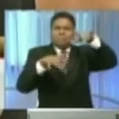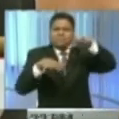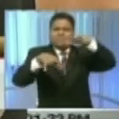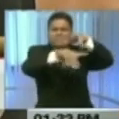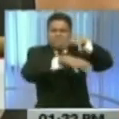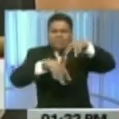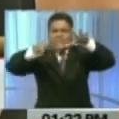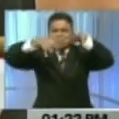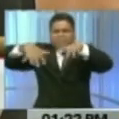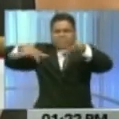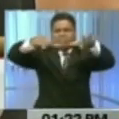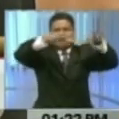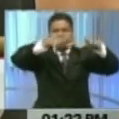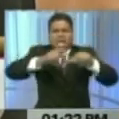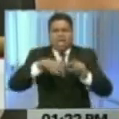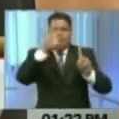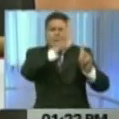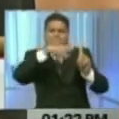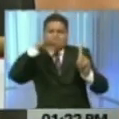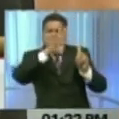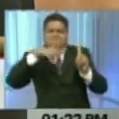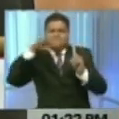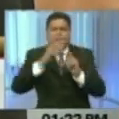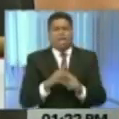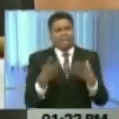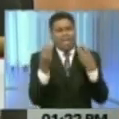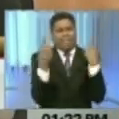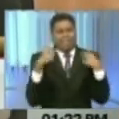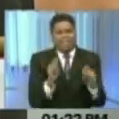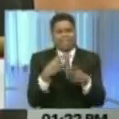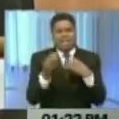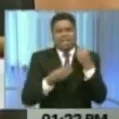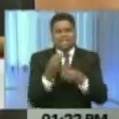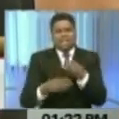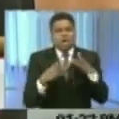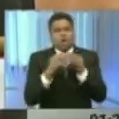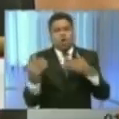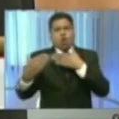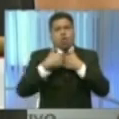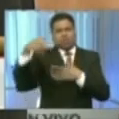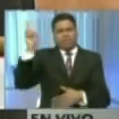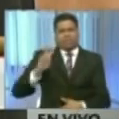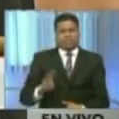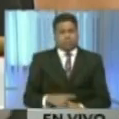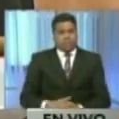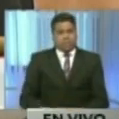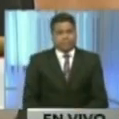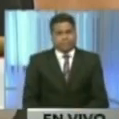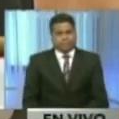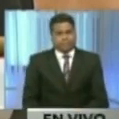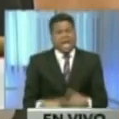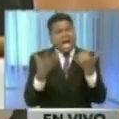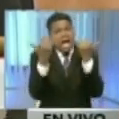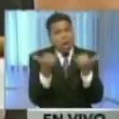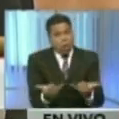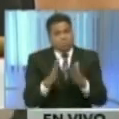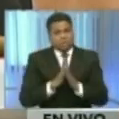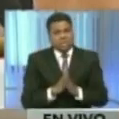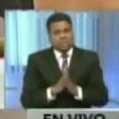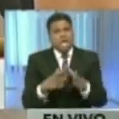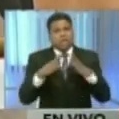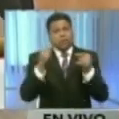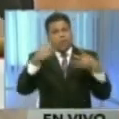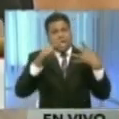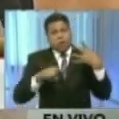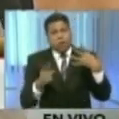agente a través del cual se busca cometer un proceso de intervención contra Venezuela. Sobre la discusión en el Consejo Permanente que se